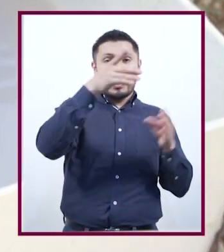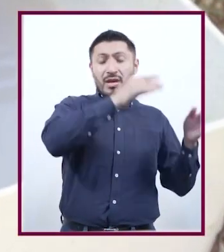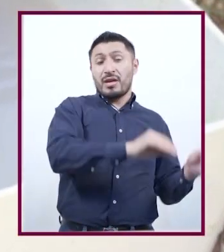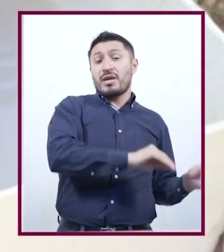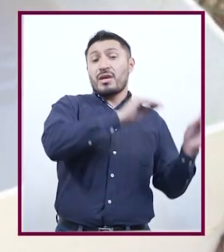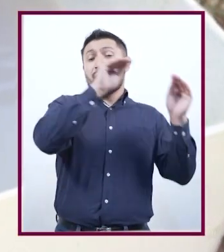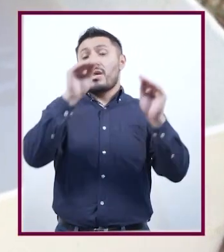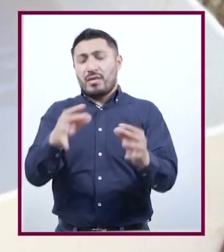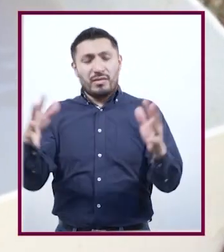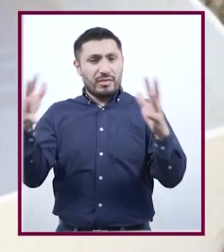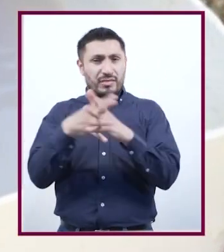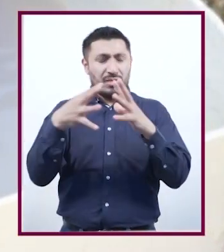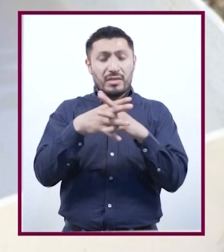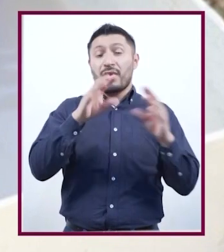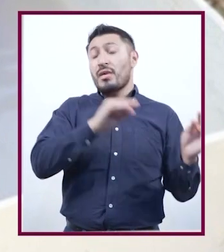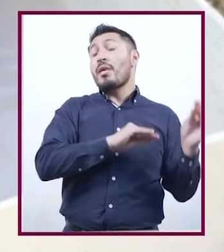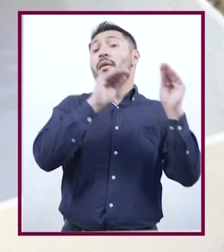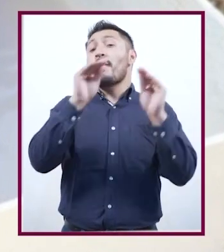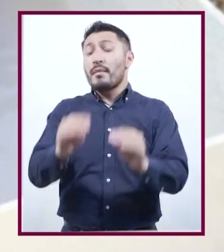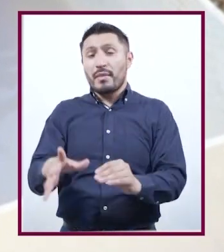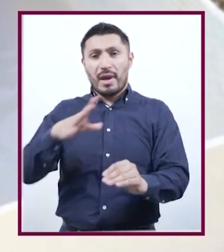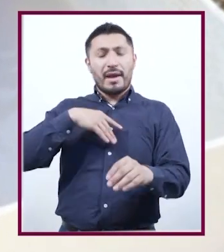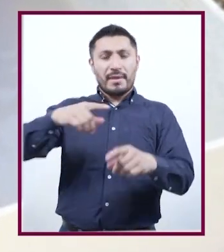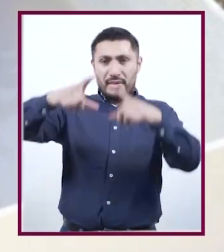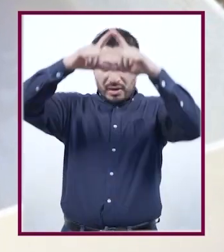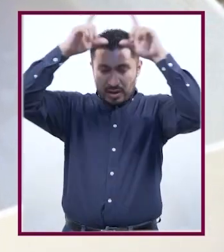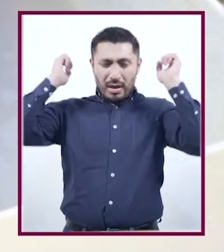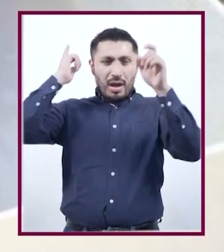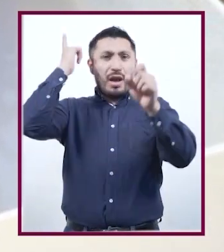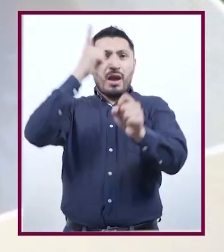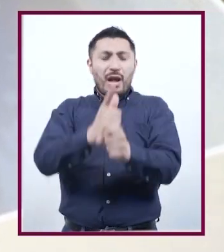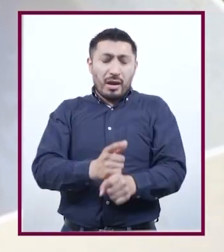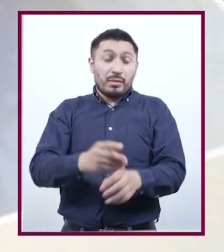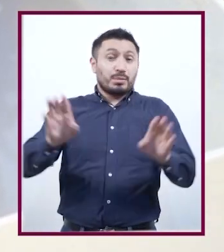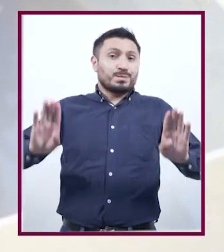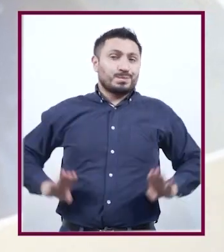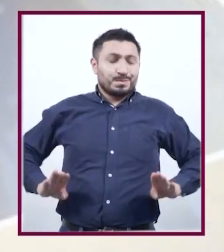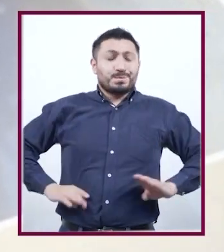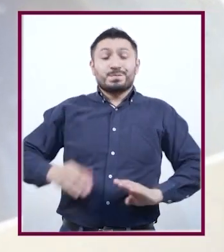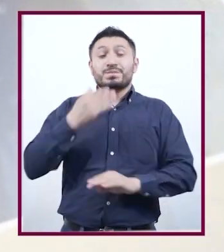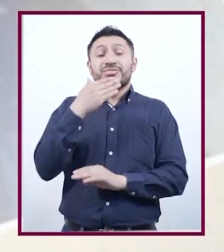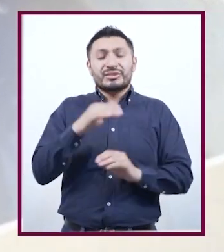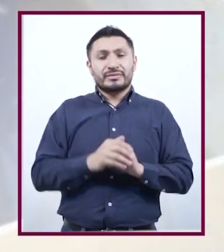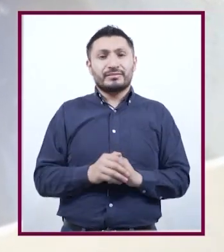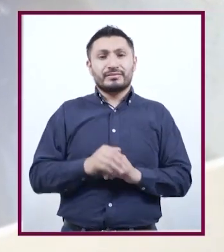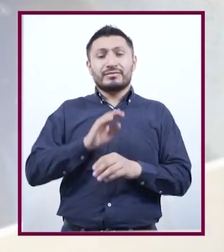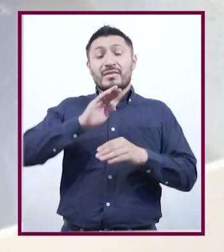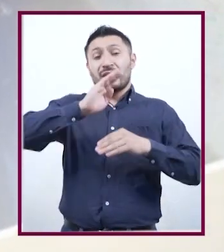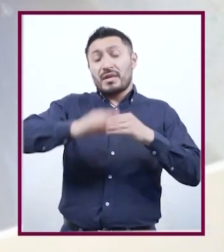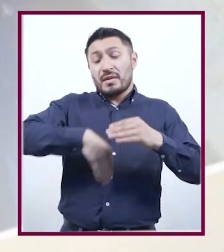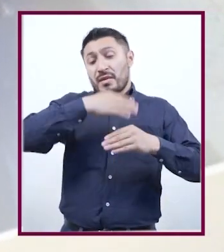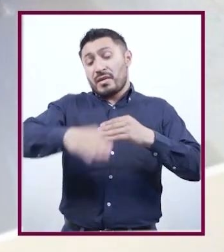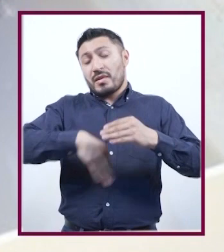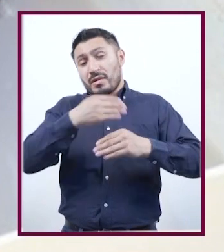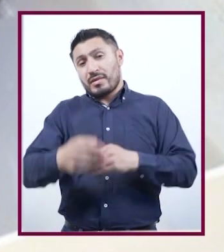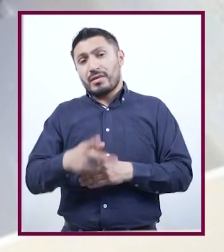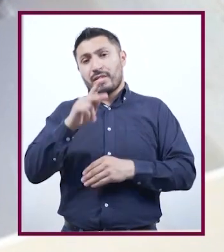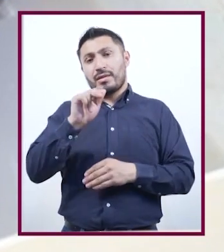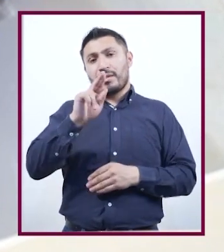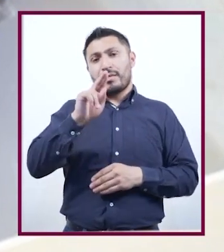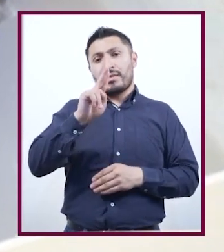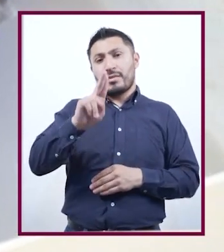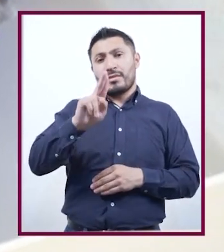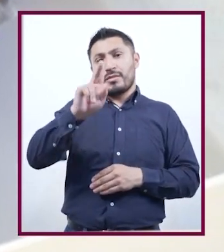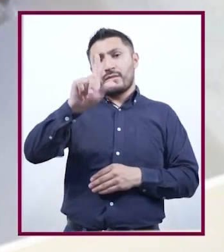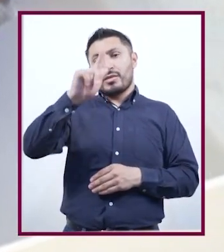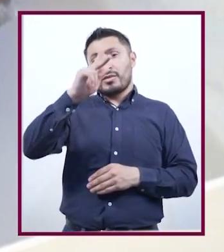introdujo en las entrañas de este conflicto bélico, las enfermeras descubrieron su gran cualidad. Las vendas hechas de pulpa